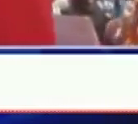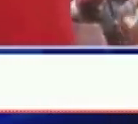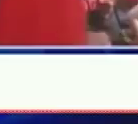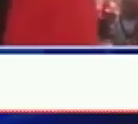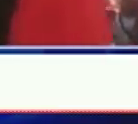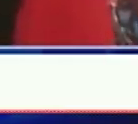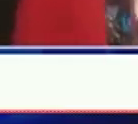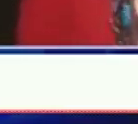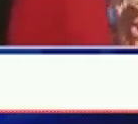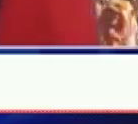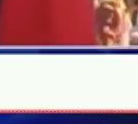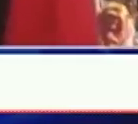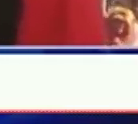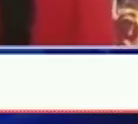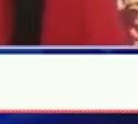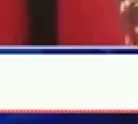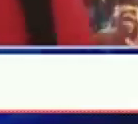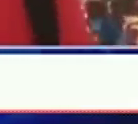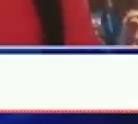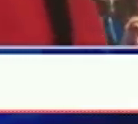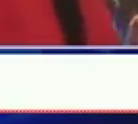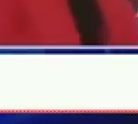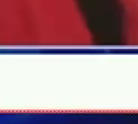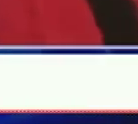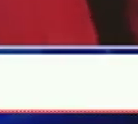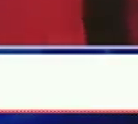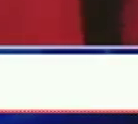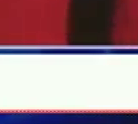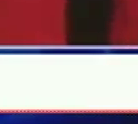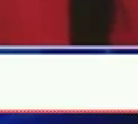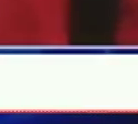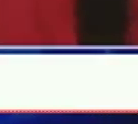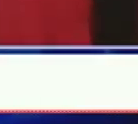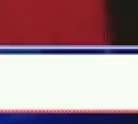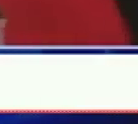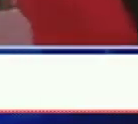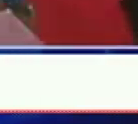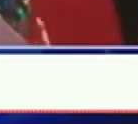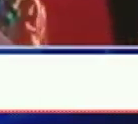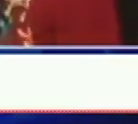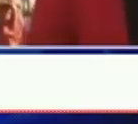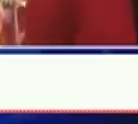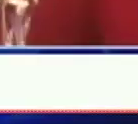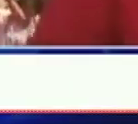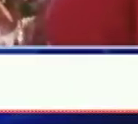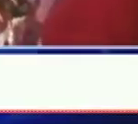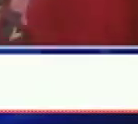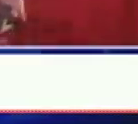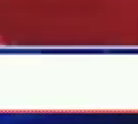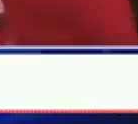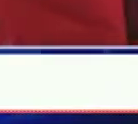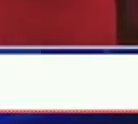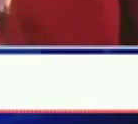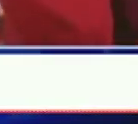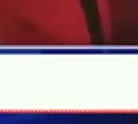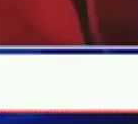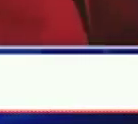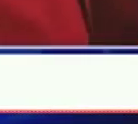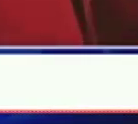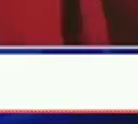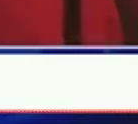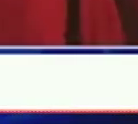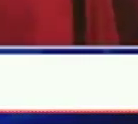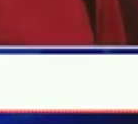miren no se abra 100.000 personas impresionante o sea que se fue todo el pueblo wayúu todo el pueblo